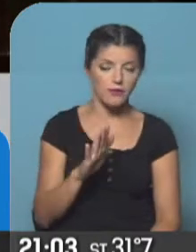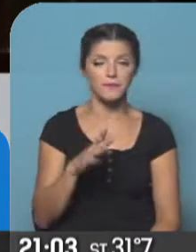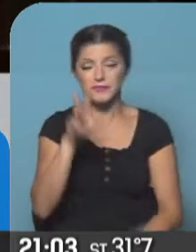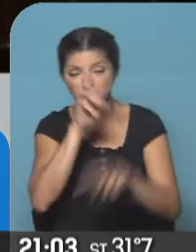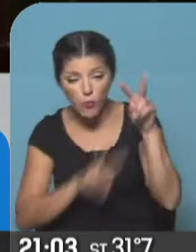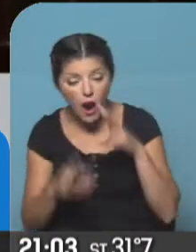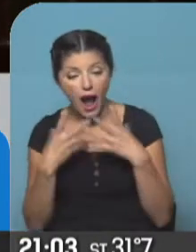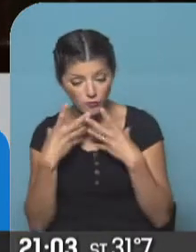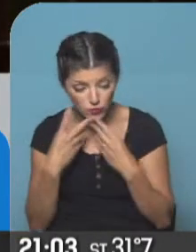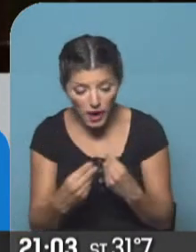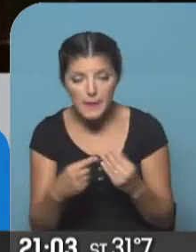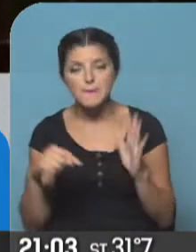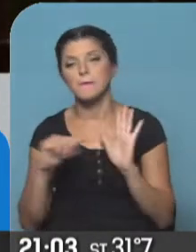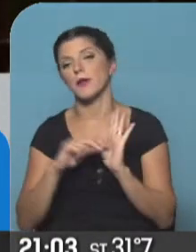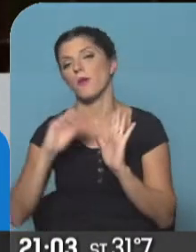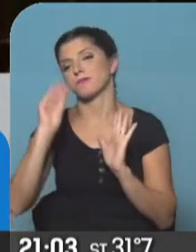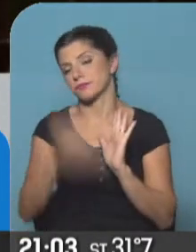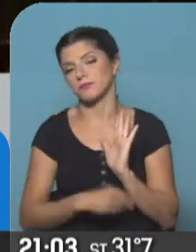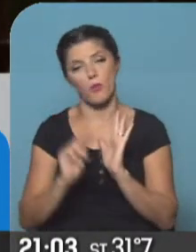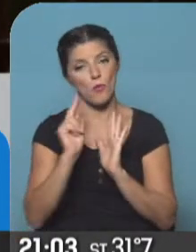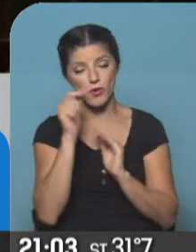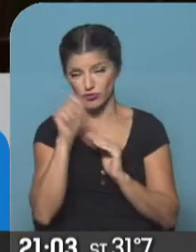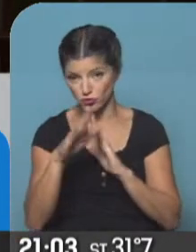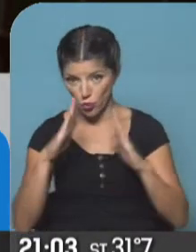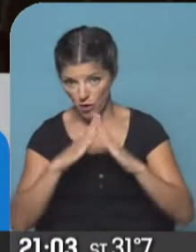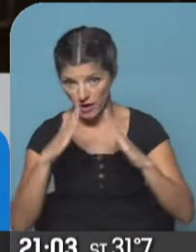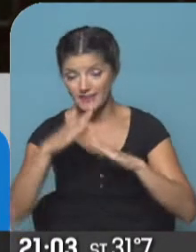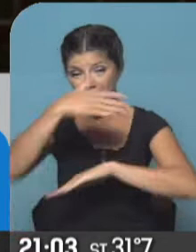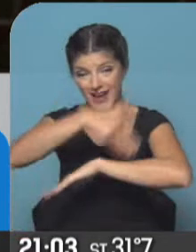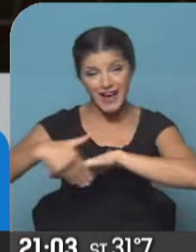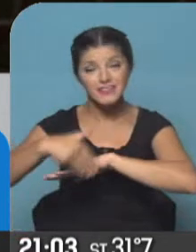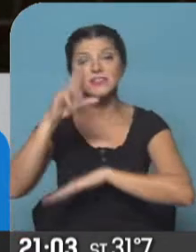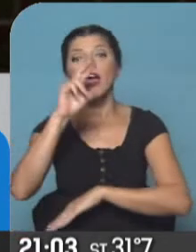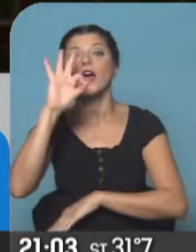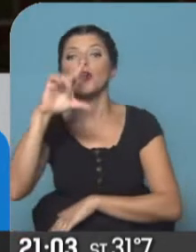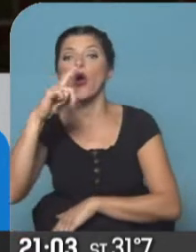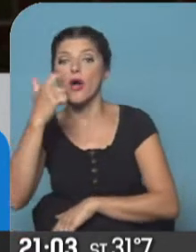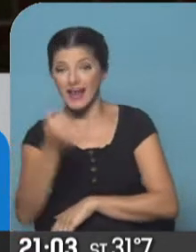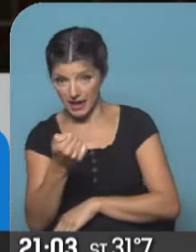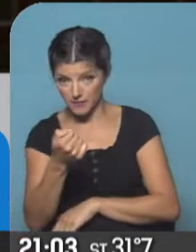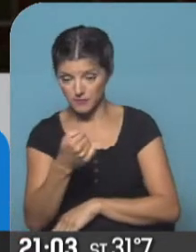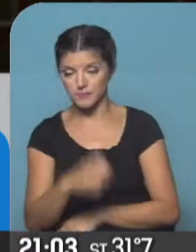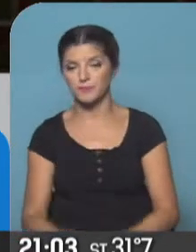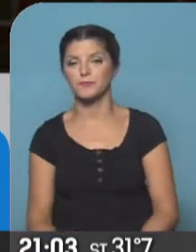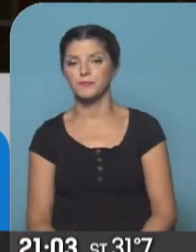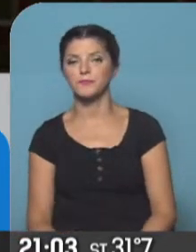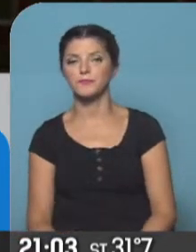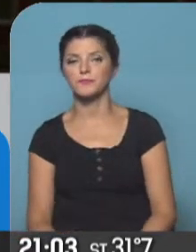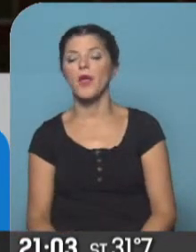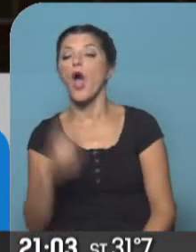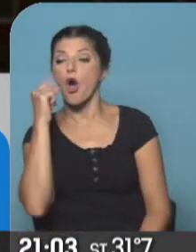salvarle la vida murió en su domicilio de la calle de roca en el domicilio que se encontraba este hombre el